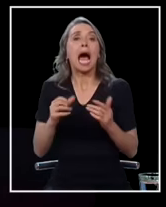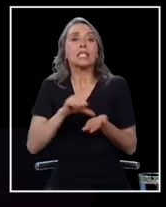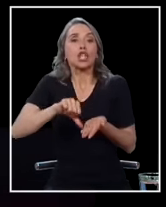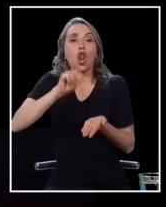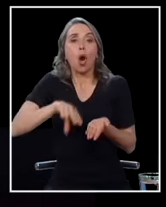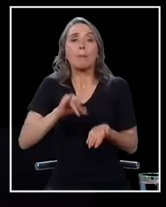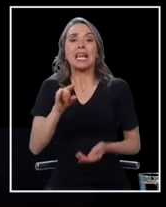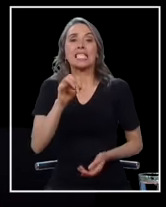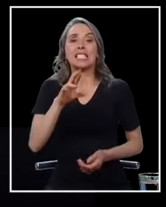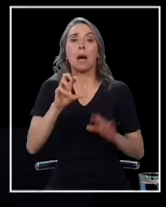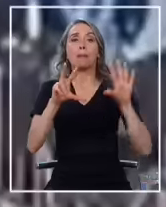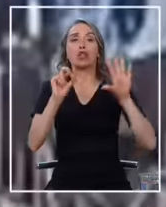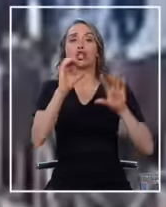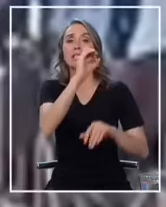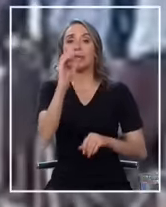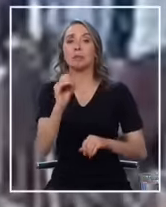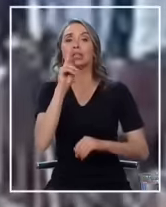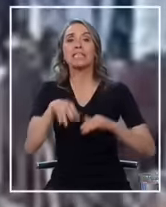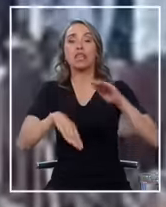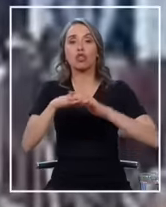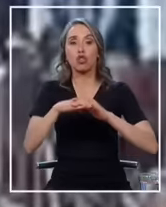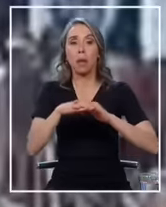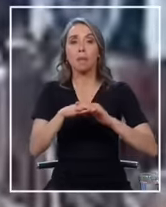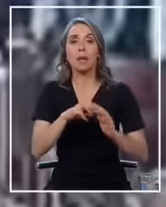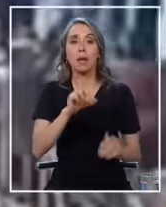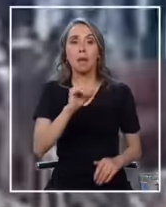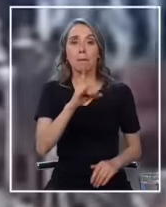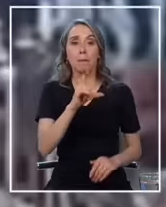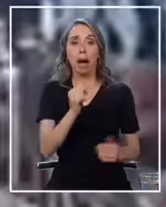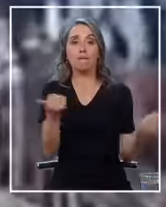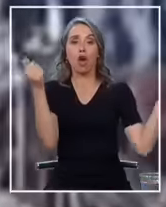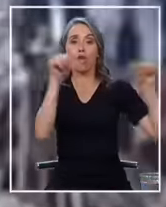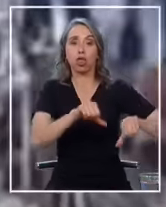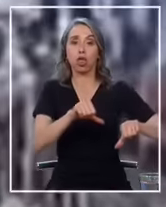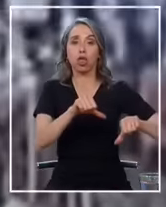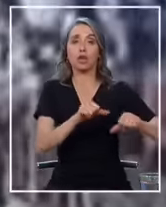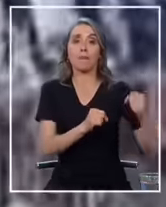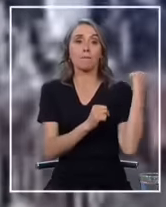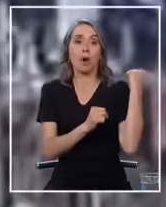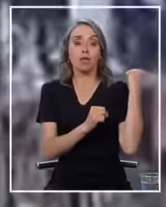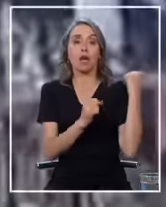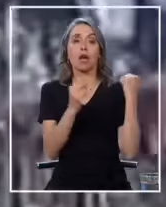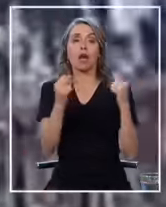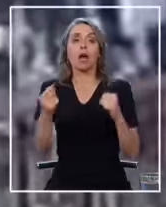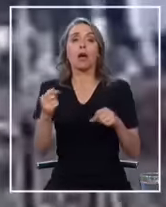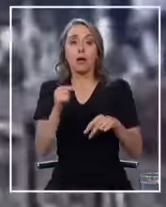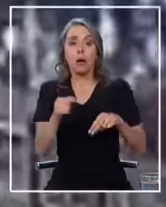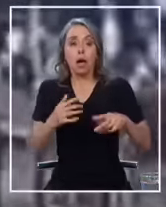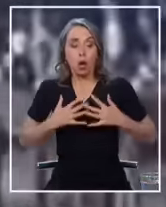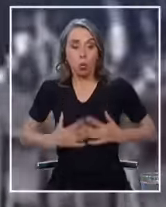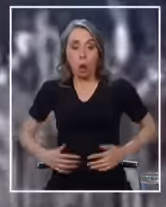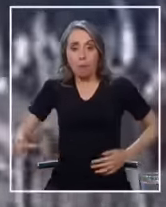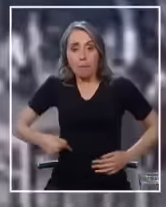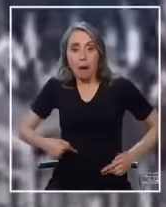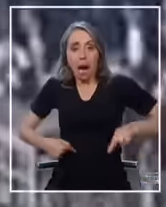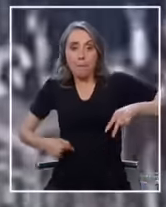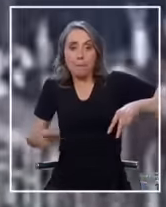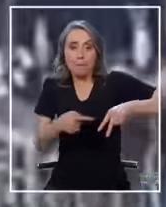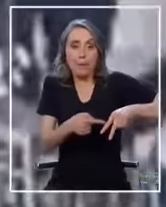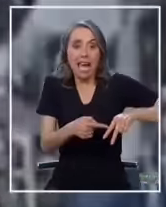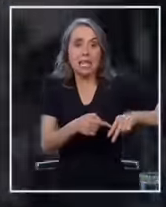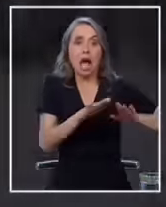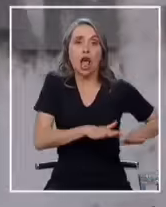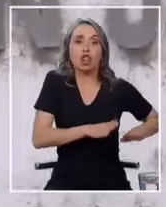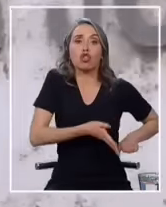tiene 80% sin tope. La caída de Pablo y su imperio se precipitaba. Dos balas alojadas en su cuerpo lo mantenían aún